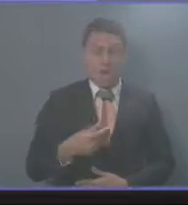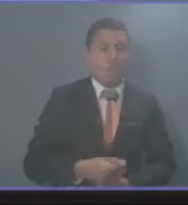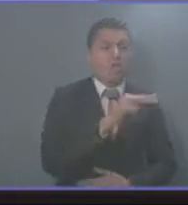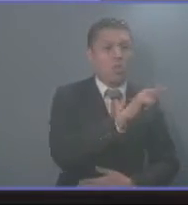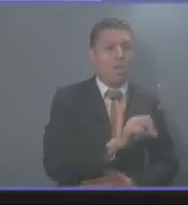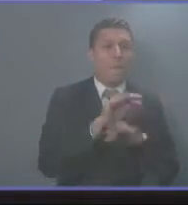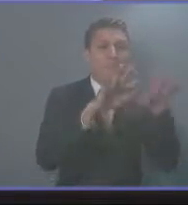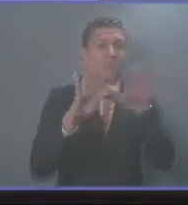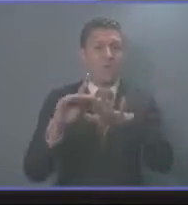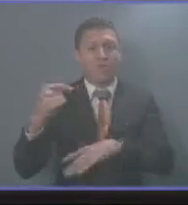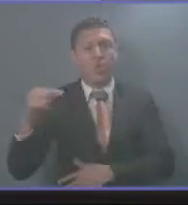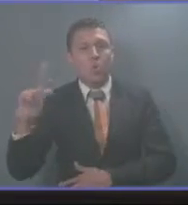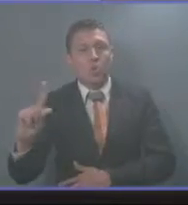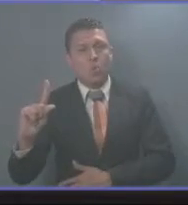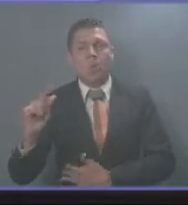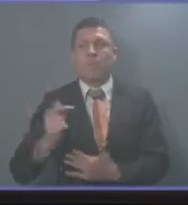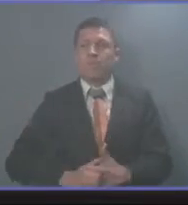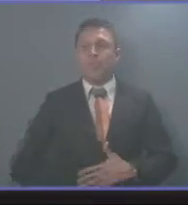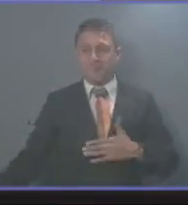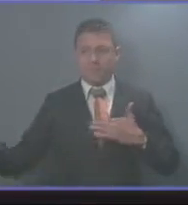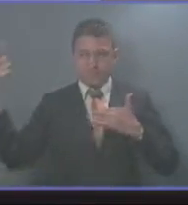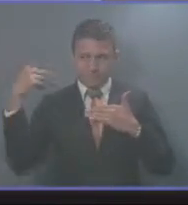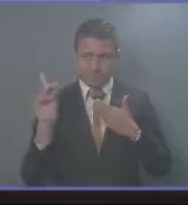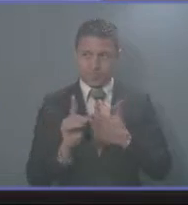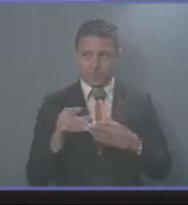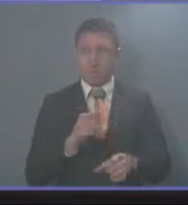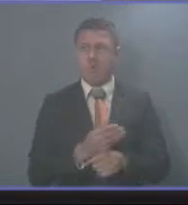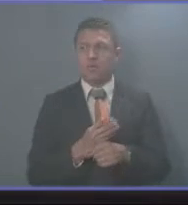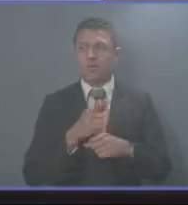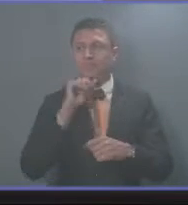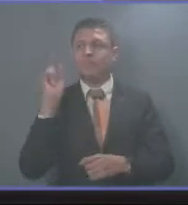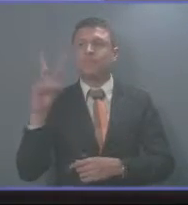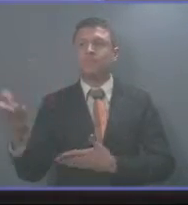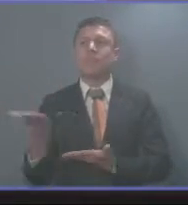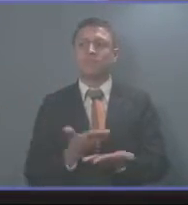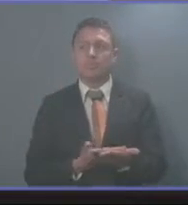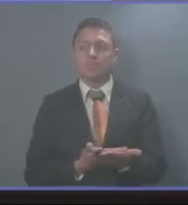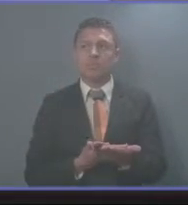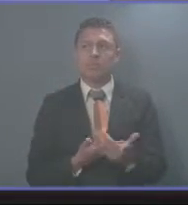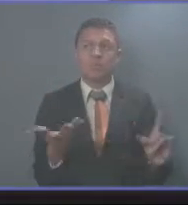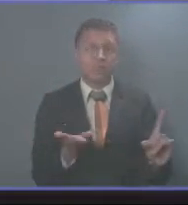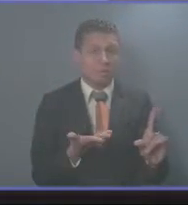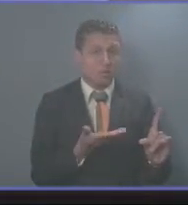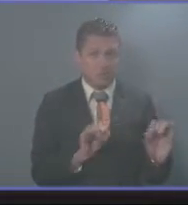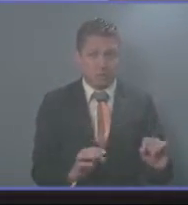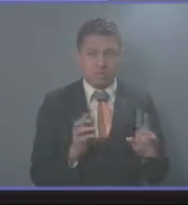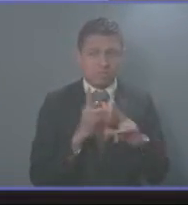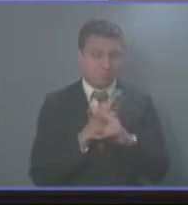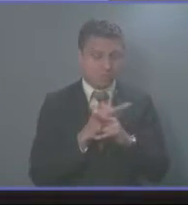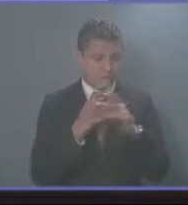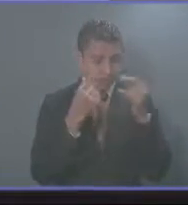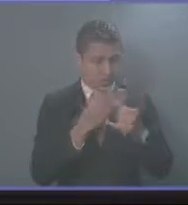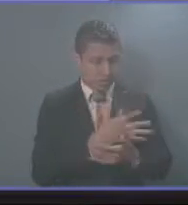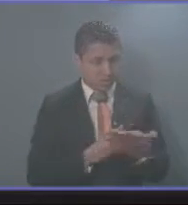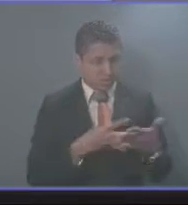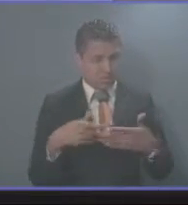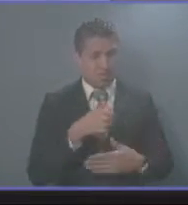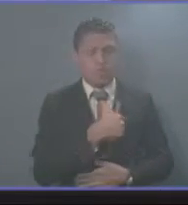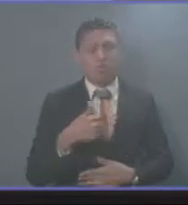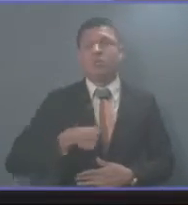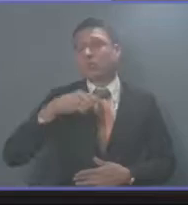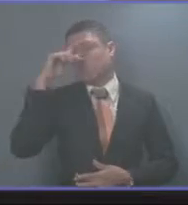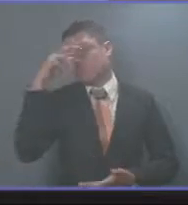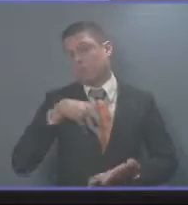1141-7-2019-1, que contiene solicitud de los diputados del grupo parlamentario del FMLN. En el sentido, se recomienda al Ministro de Obras Públicas incorpore